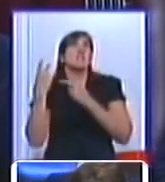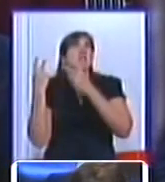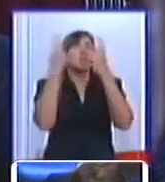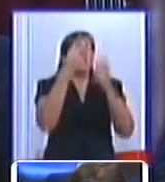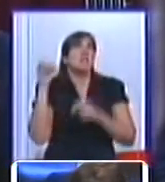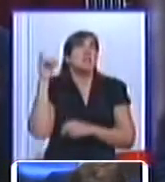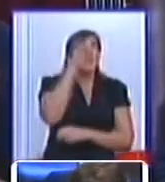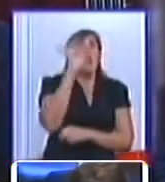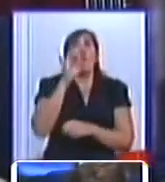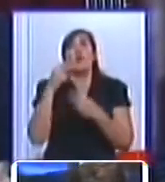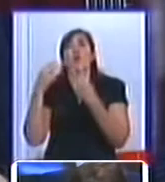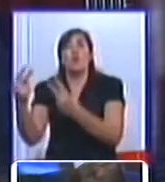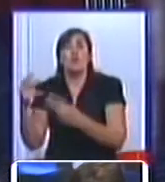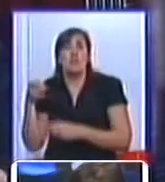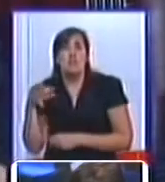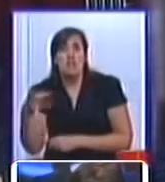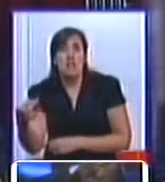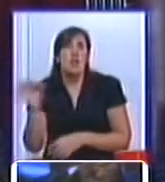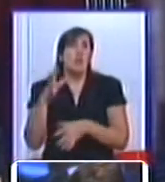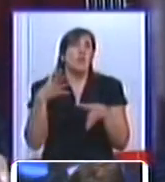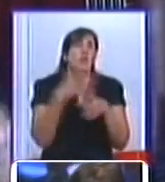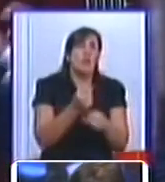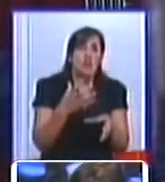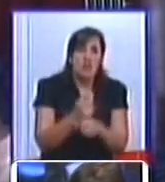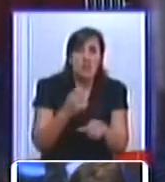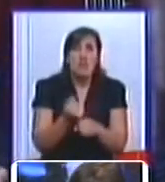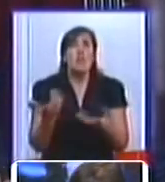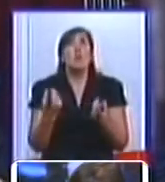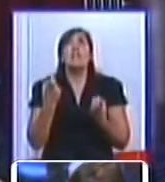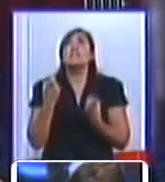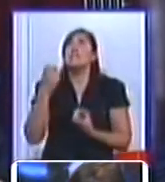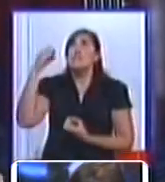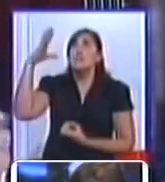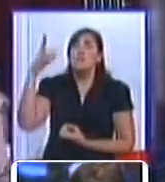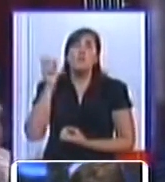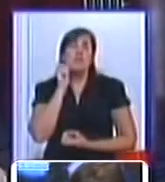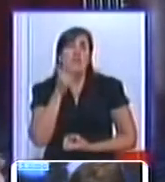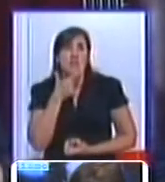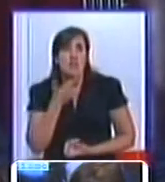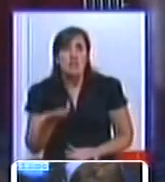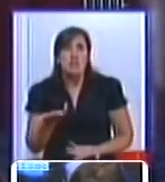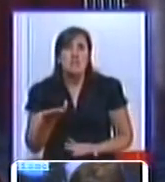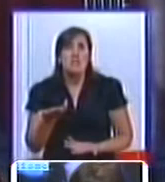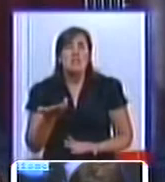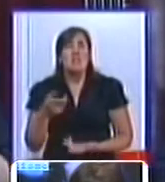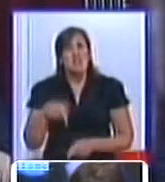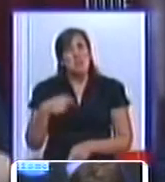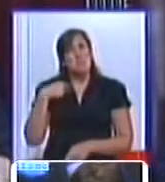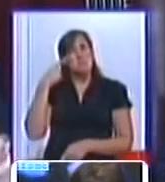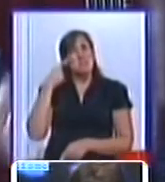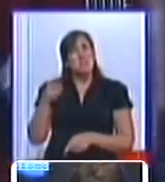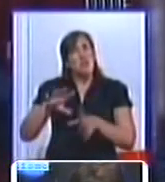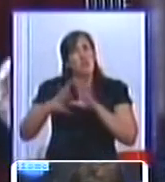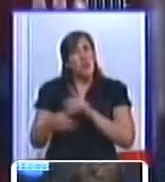en trenes, o de transportarse en colectivos, o de tener luz o de tener gas, no utilizar también la